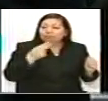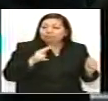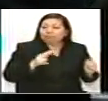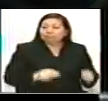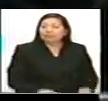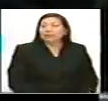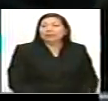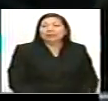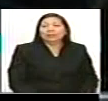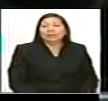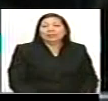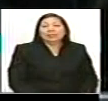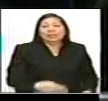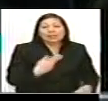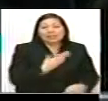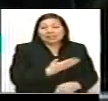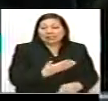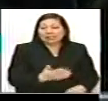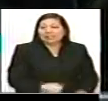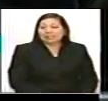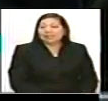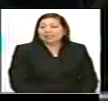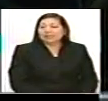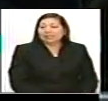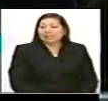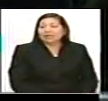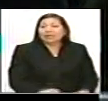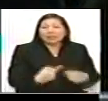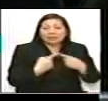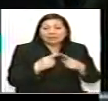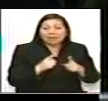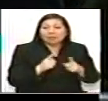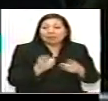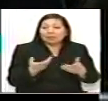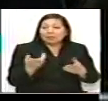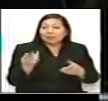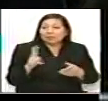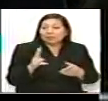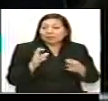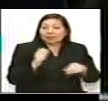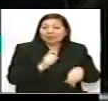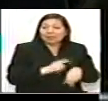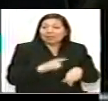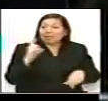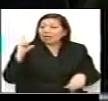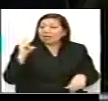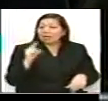la selva, etcétera. Entonces la información tiene que estar dando a tiempo real.